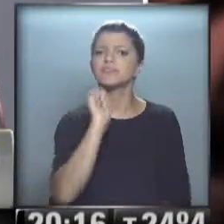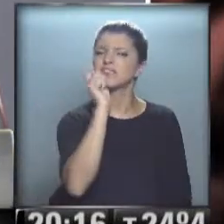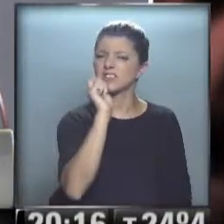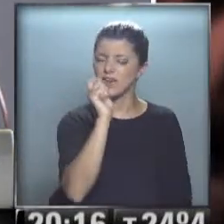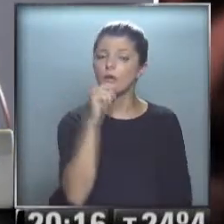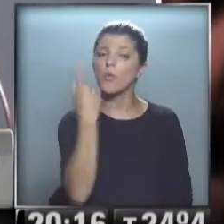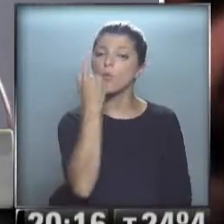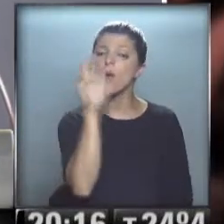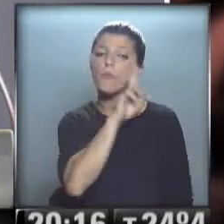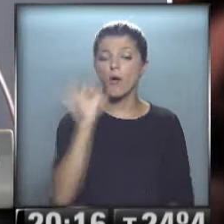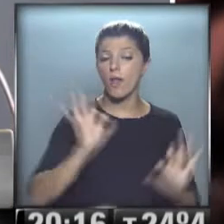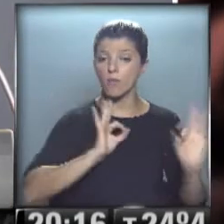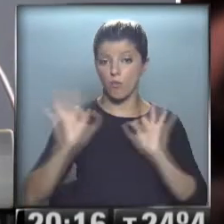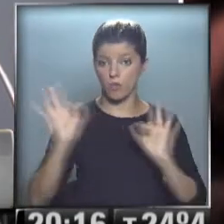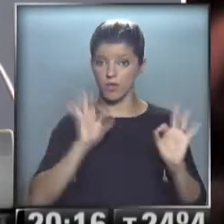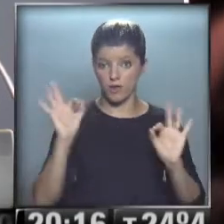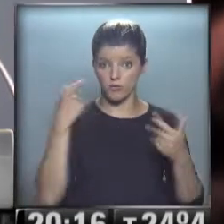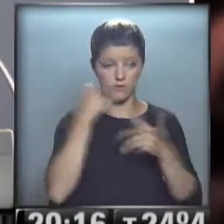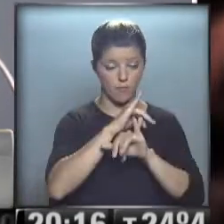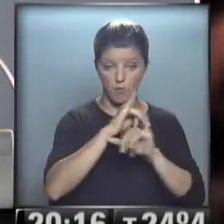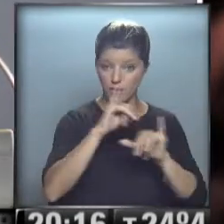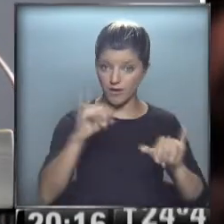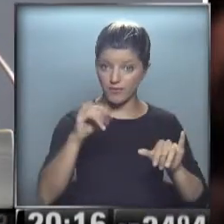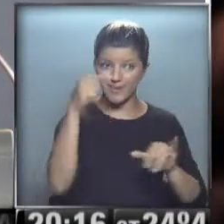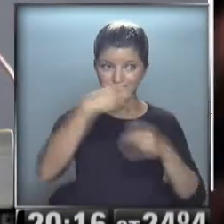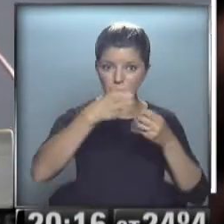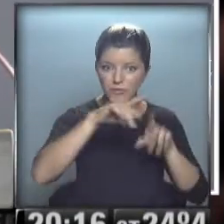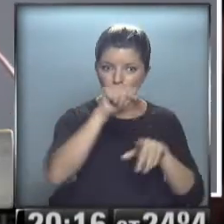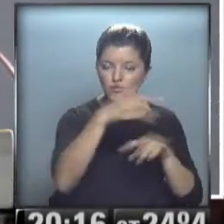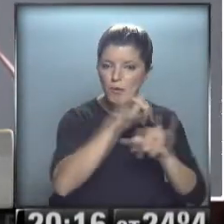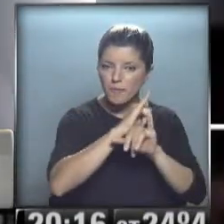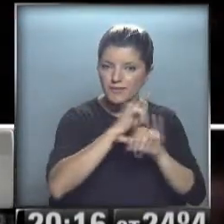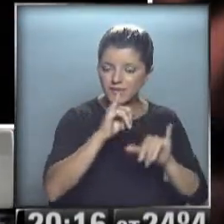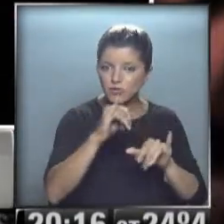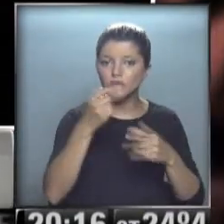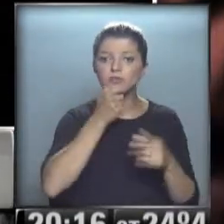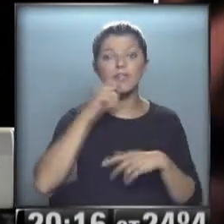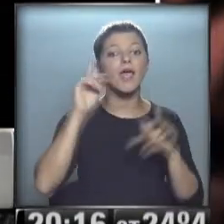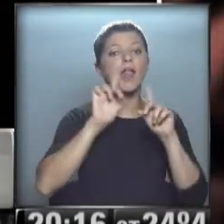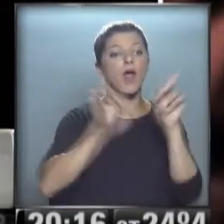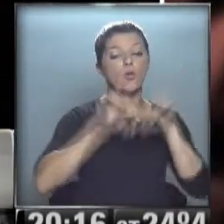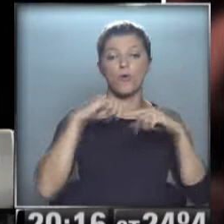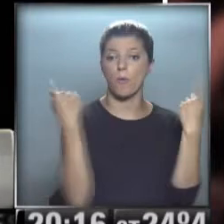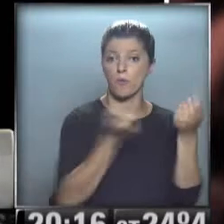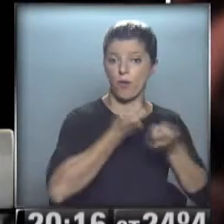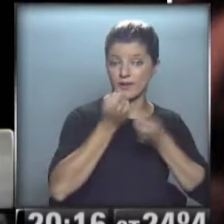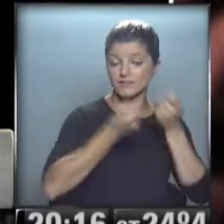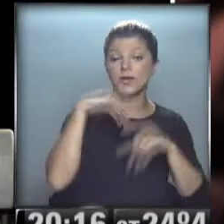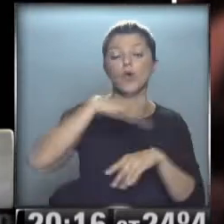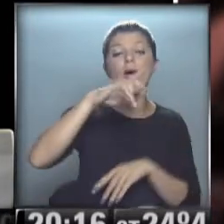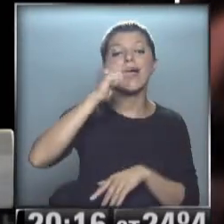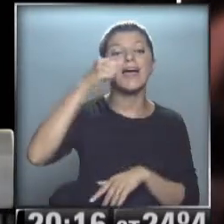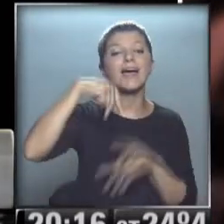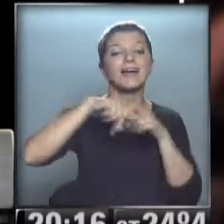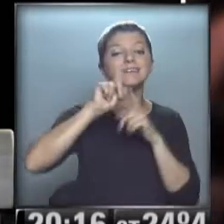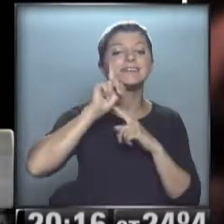modelo publicitaria a partir de quien se inició la investigación en restaurantes y boliches del barrio porteño de Las Cañitas, donde habría sido